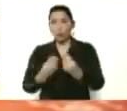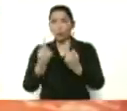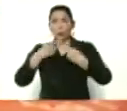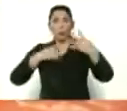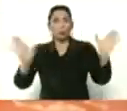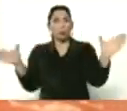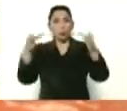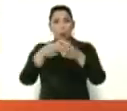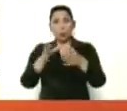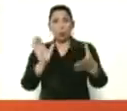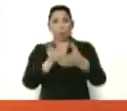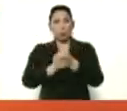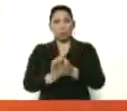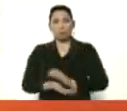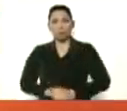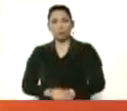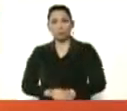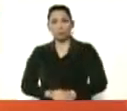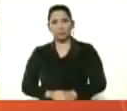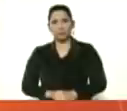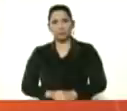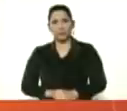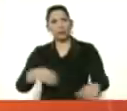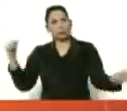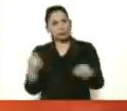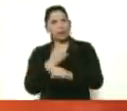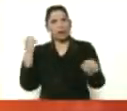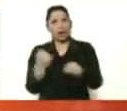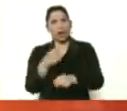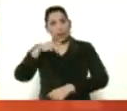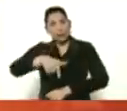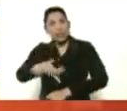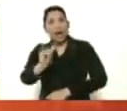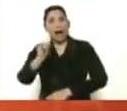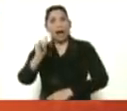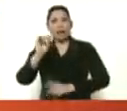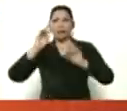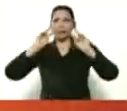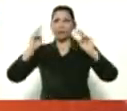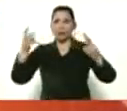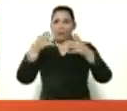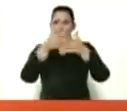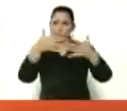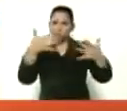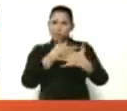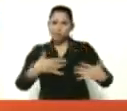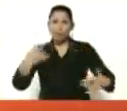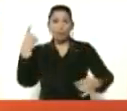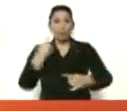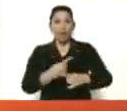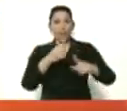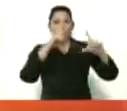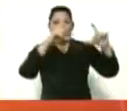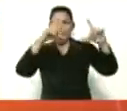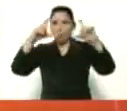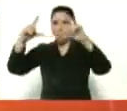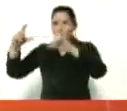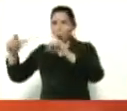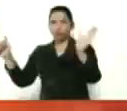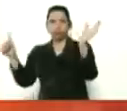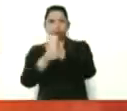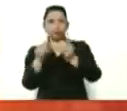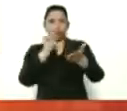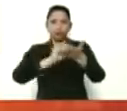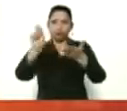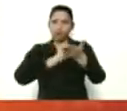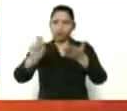de compañeras cineastas. Ponerse a trabajar, porque aquí está el contenido. Lo que hay que ponerle las imágenes, conseguir los